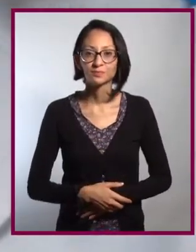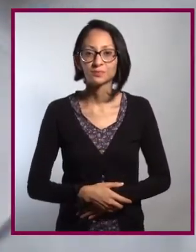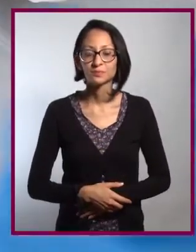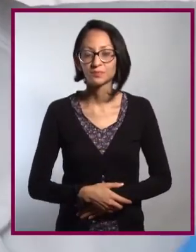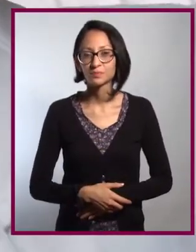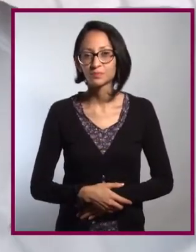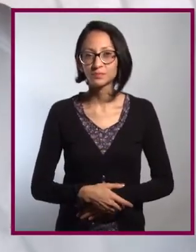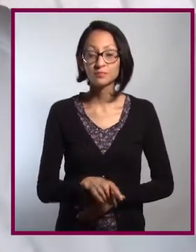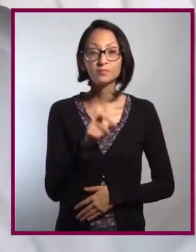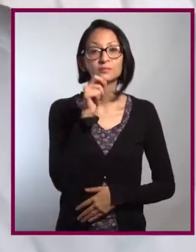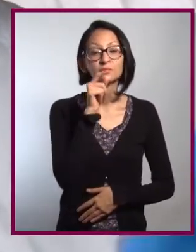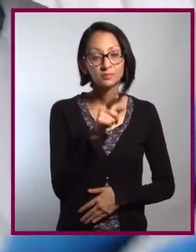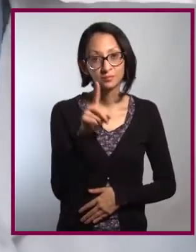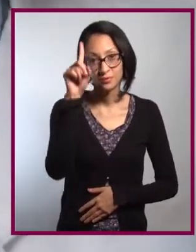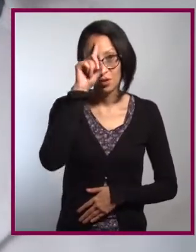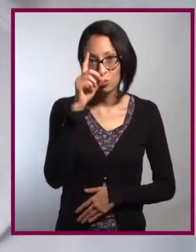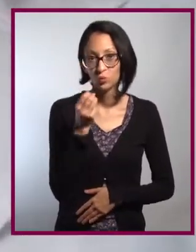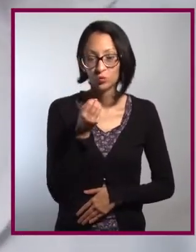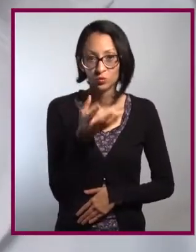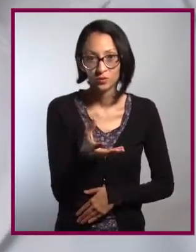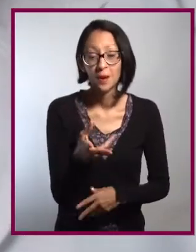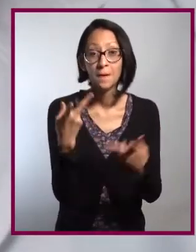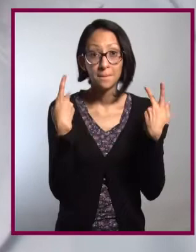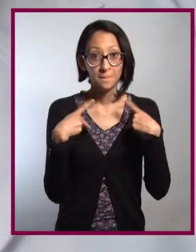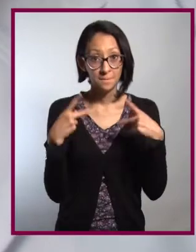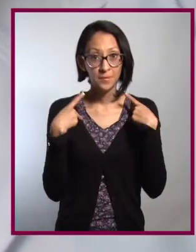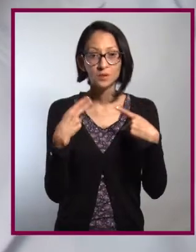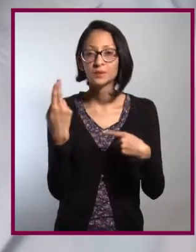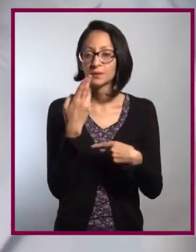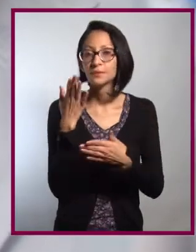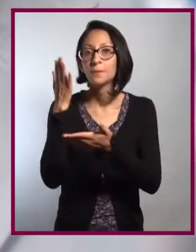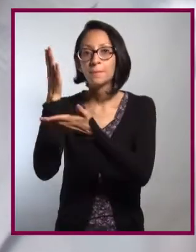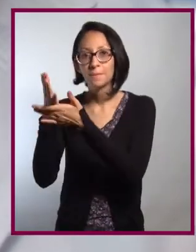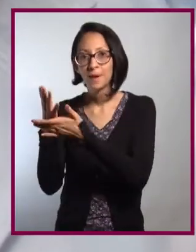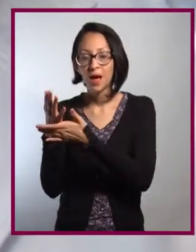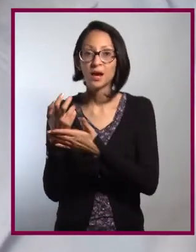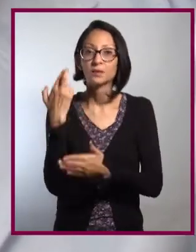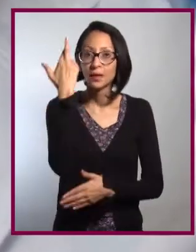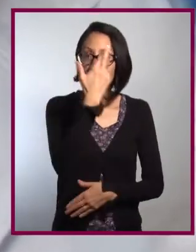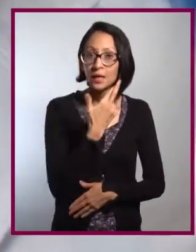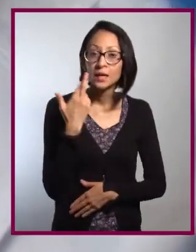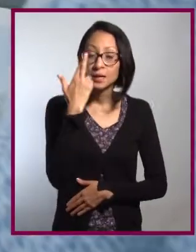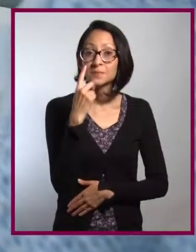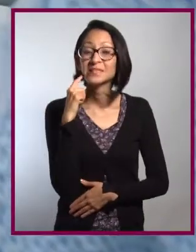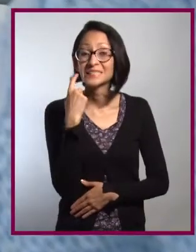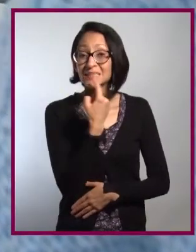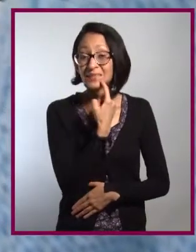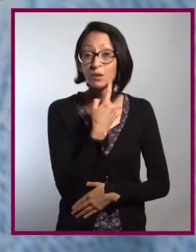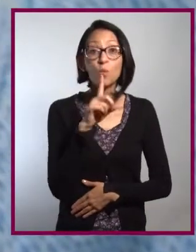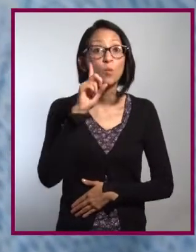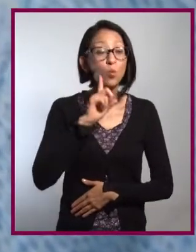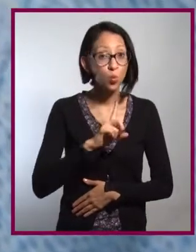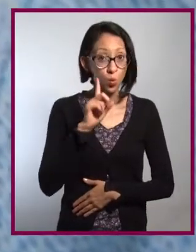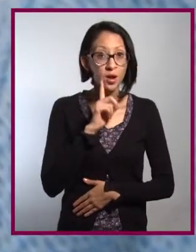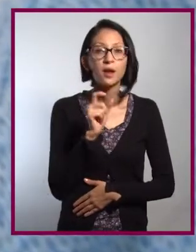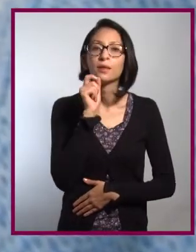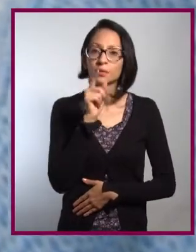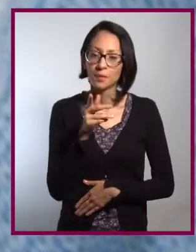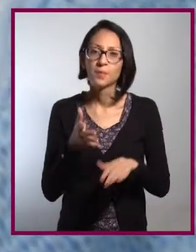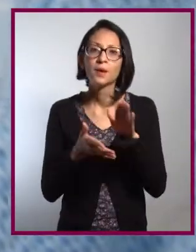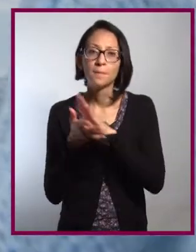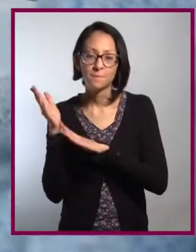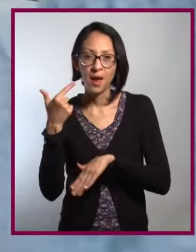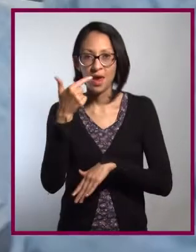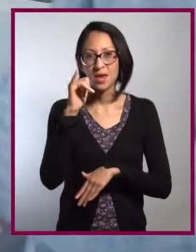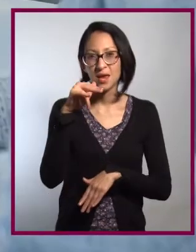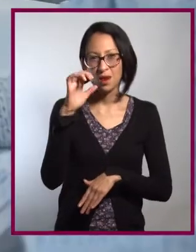También es recomendable que las personas acudan a hacerse una revisión dental y en caso de las mujeres una revisión ginecológica.